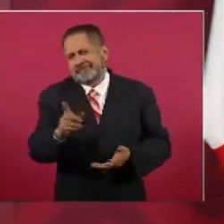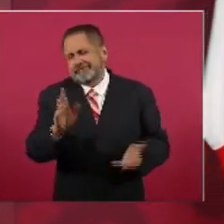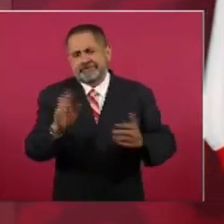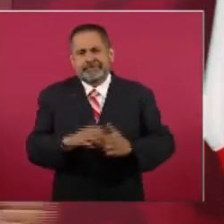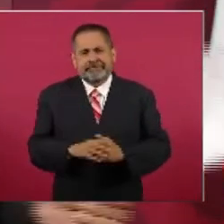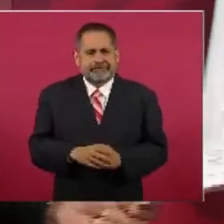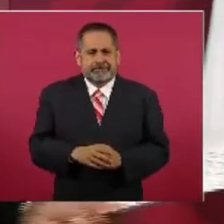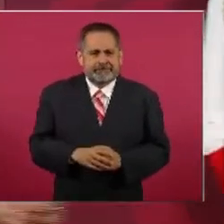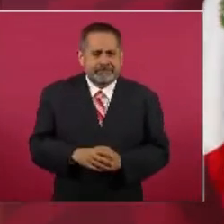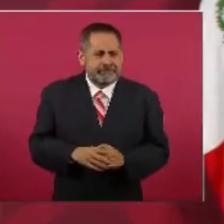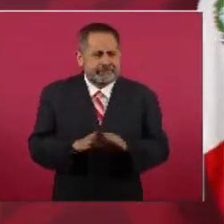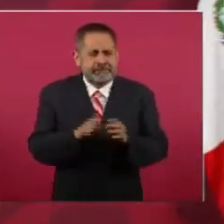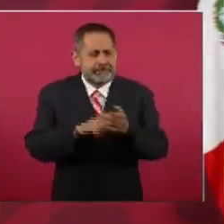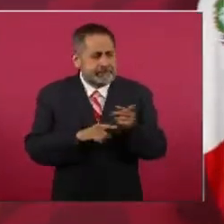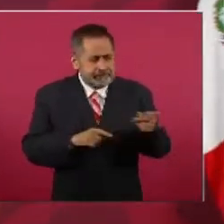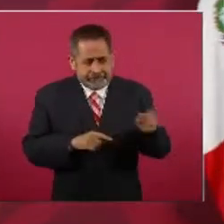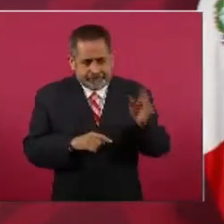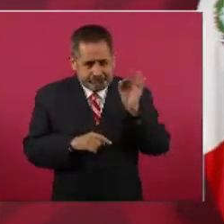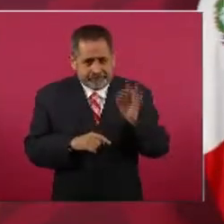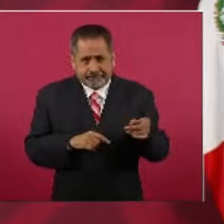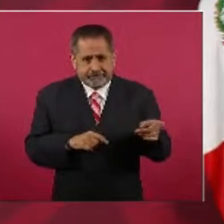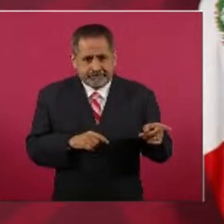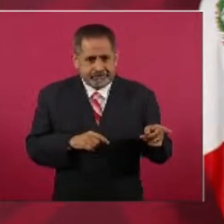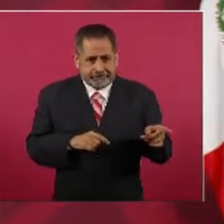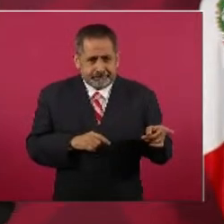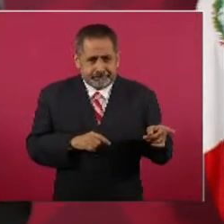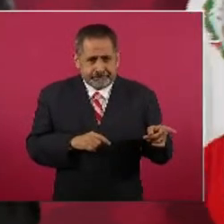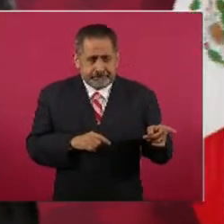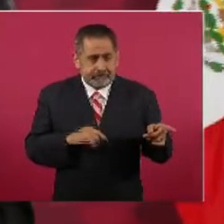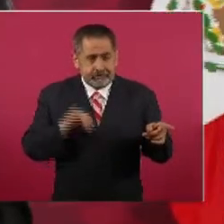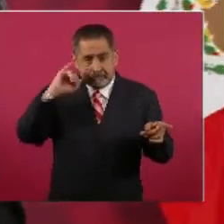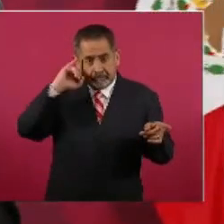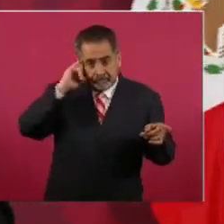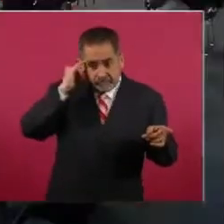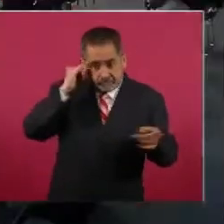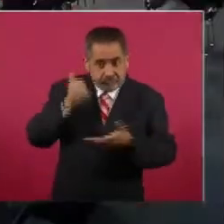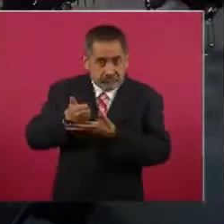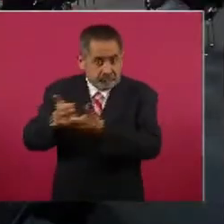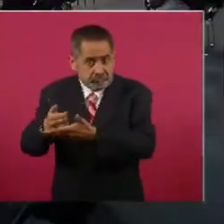que le va a interesar la reforma mirna